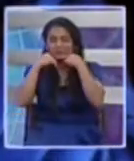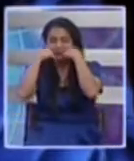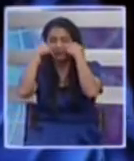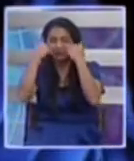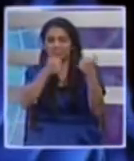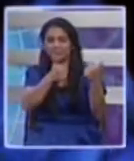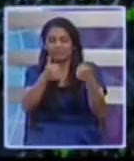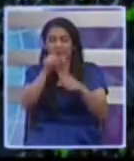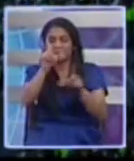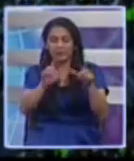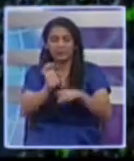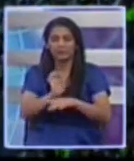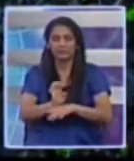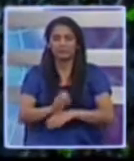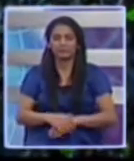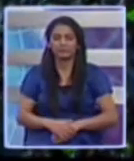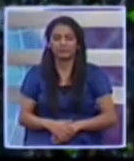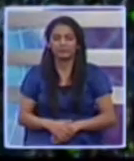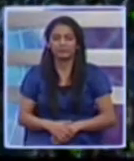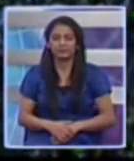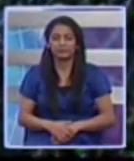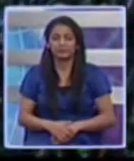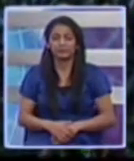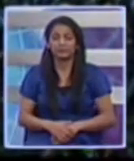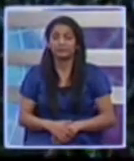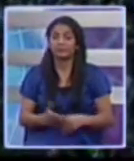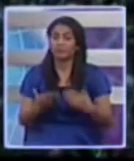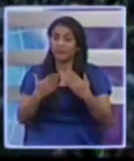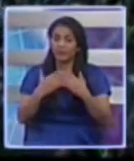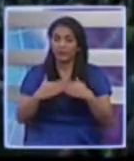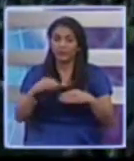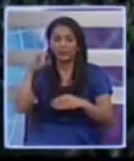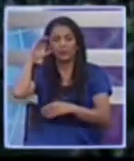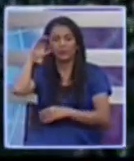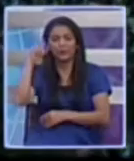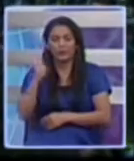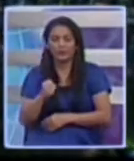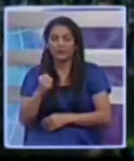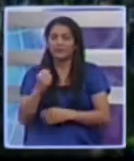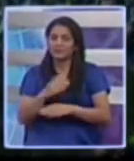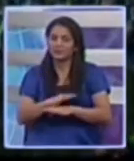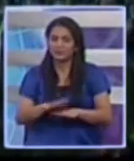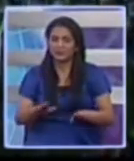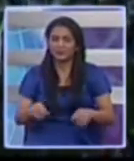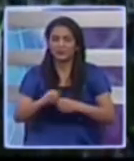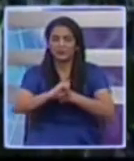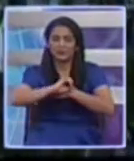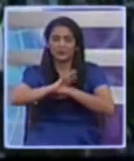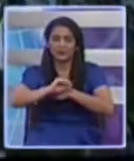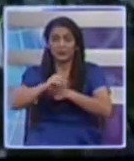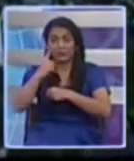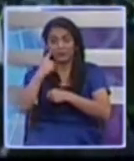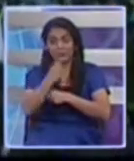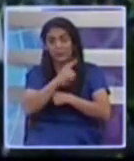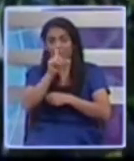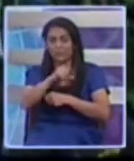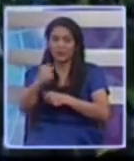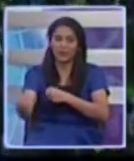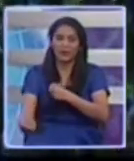los ecuatorianos. Y así Lenín Moreno cerró su campaña en Cuenca en busca de contar con el mayor respaldo en las urnas